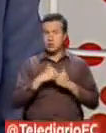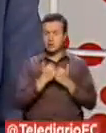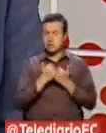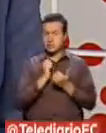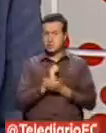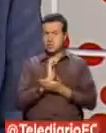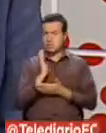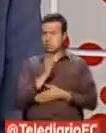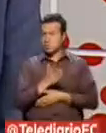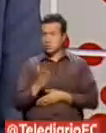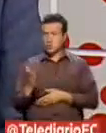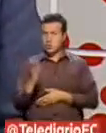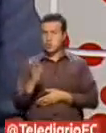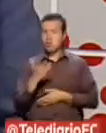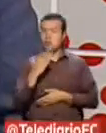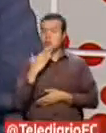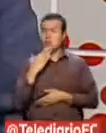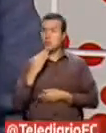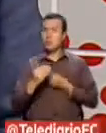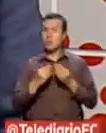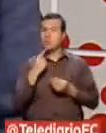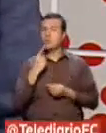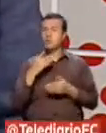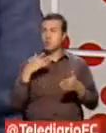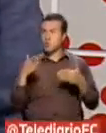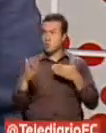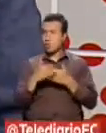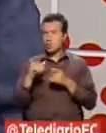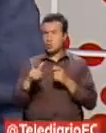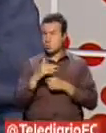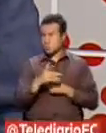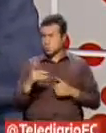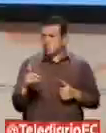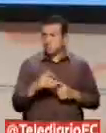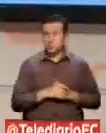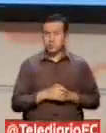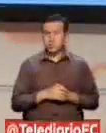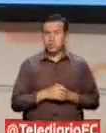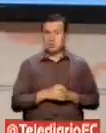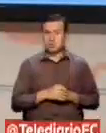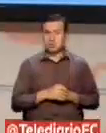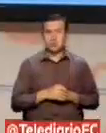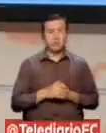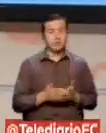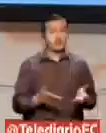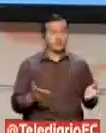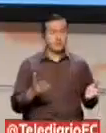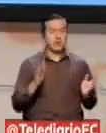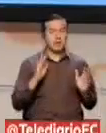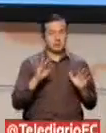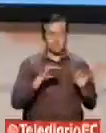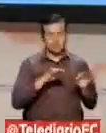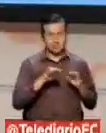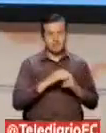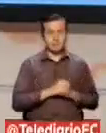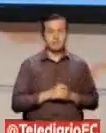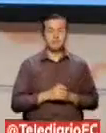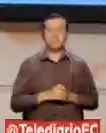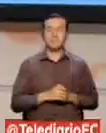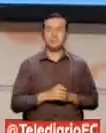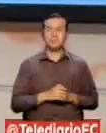Espín utilizó eso como un argumento en contra de sus acusadores. Sí, señor. Es lo que pasa. A ver, este es